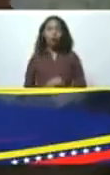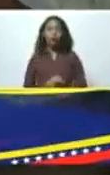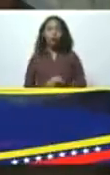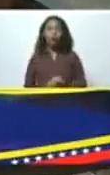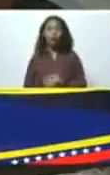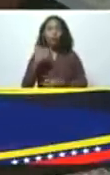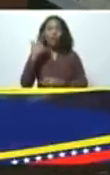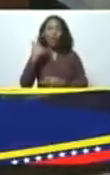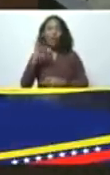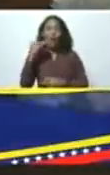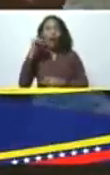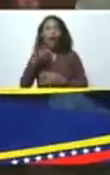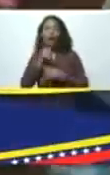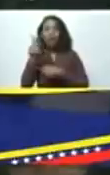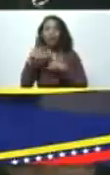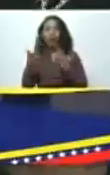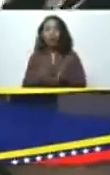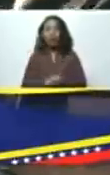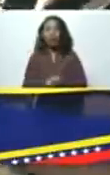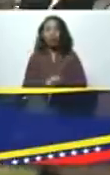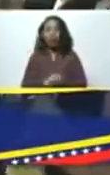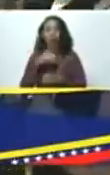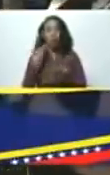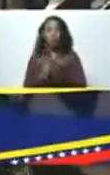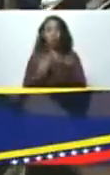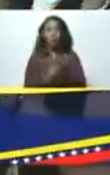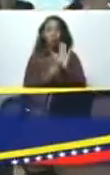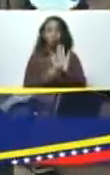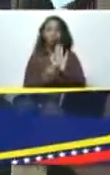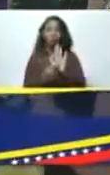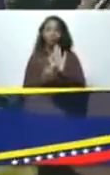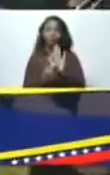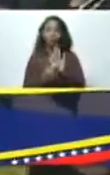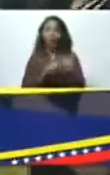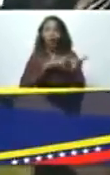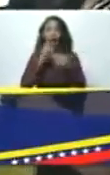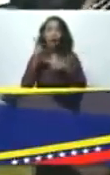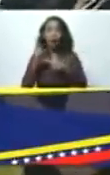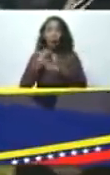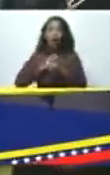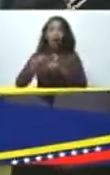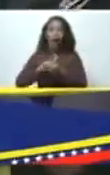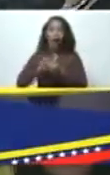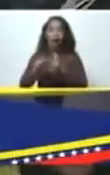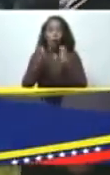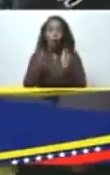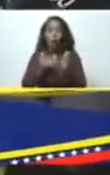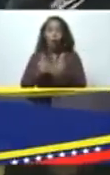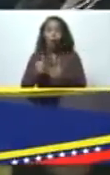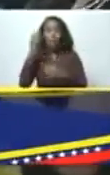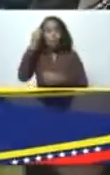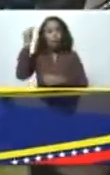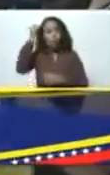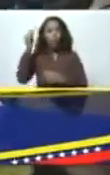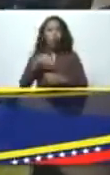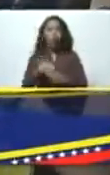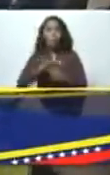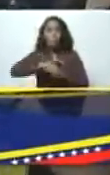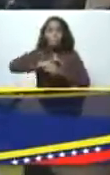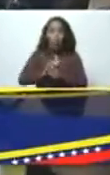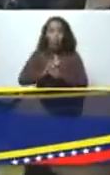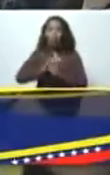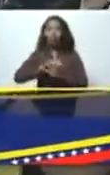¿qué tienes por allá? Que... Y esto se lo queremos presentar. Esto es un exquisito. Esos son quesos, cubos de queso madurado,